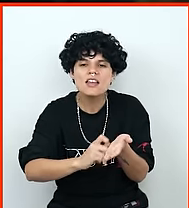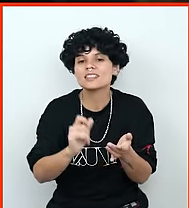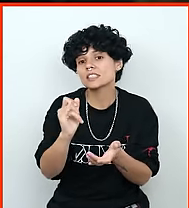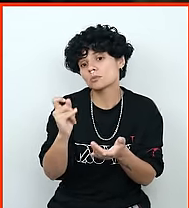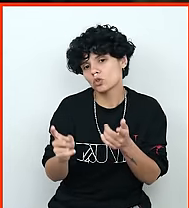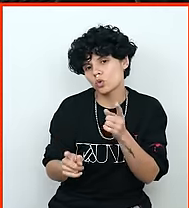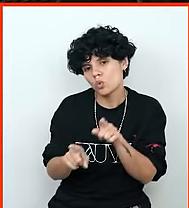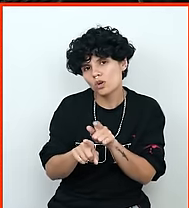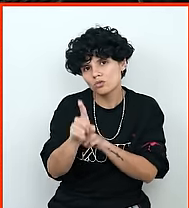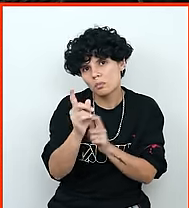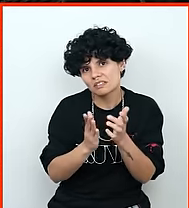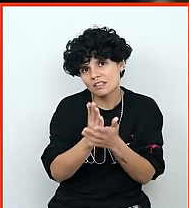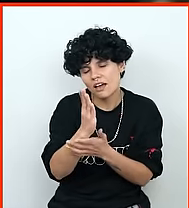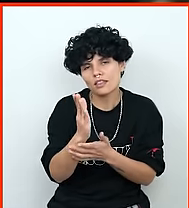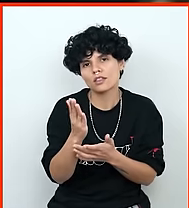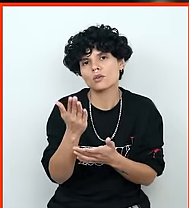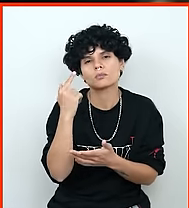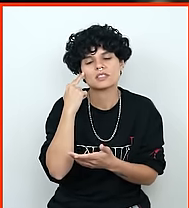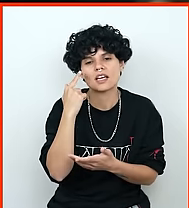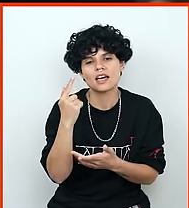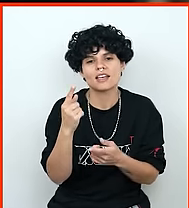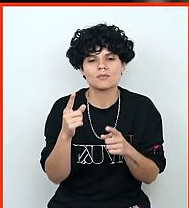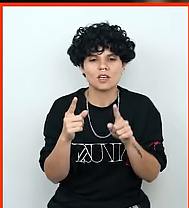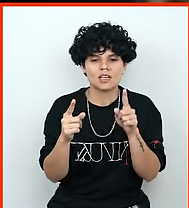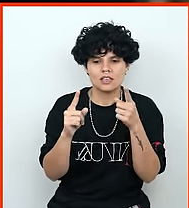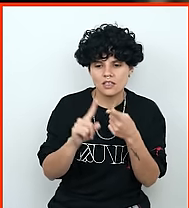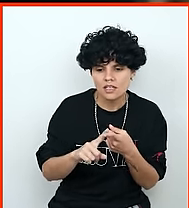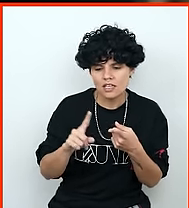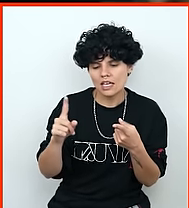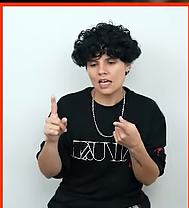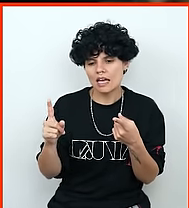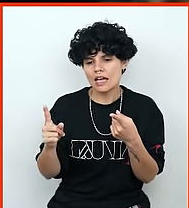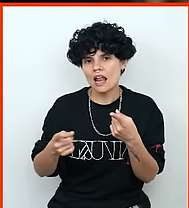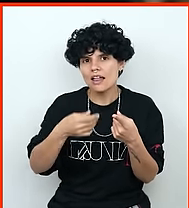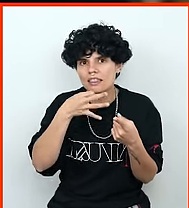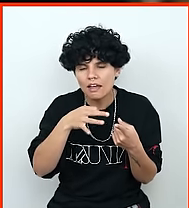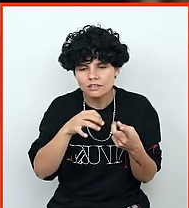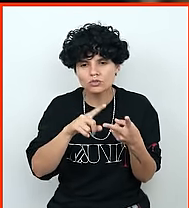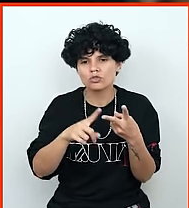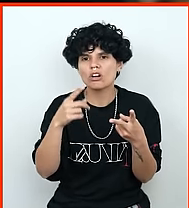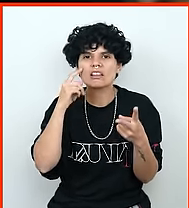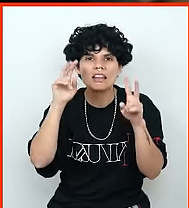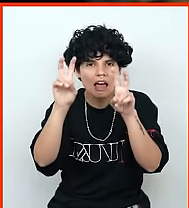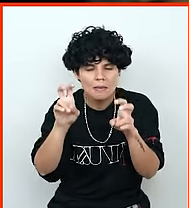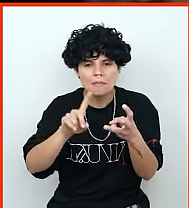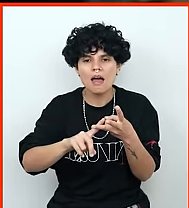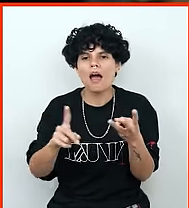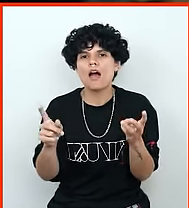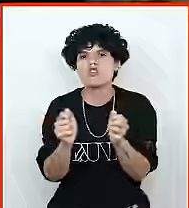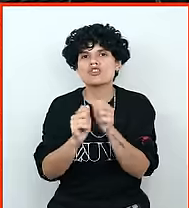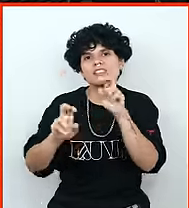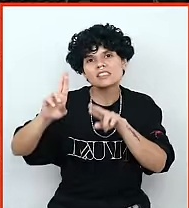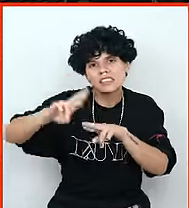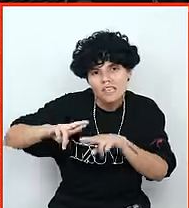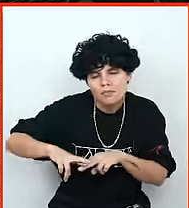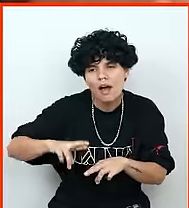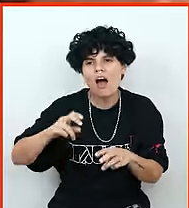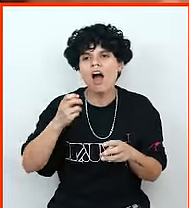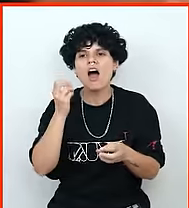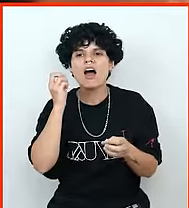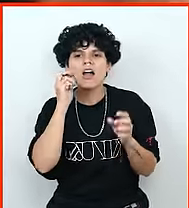la forma de... Sí. Porque además tiene que haber un ejercicio entre el texto, el contenido, pero también las rimas, también el flow. Claro,